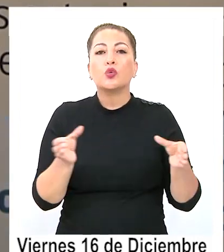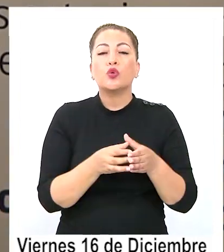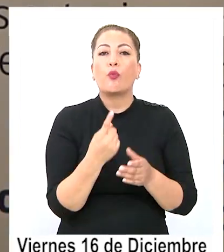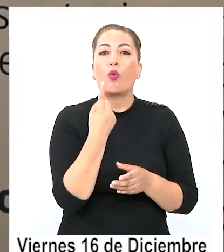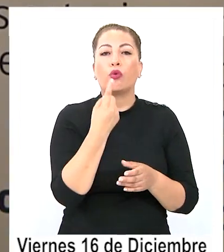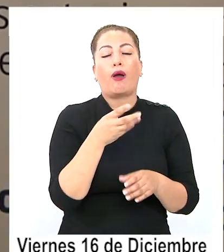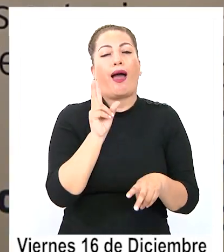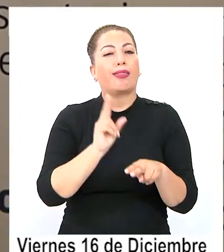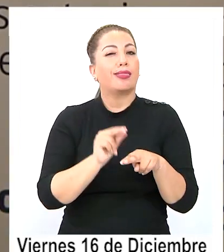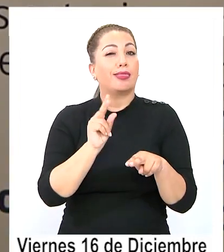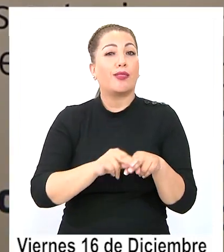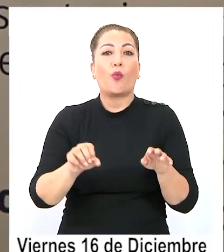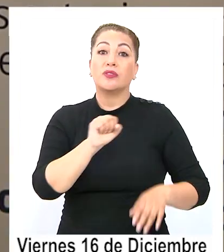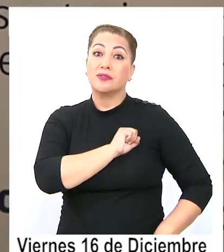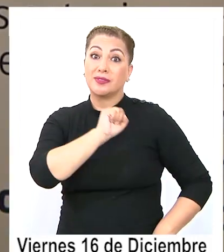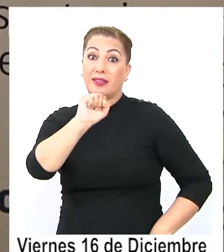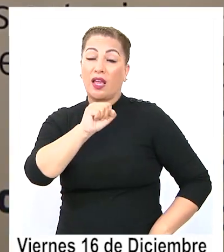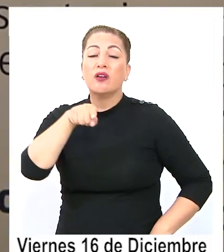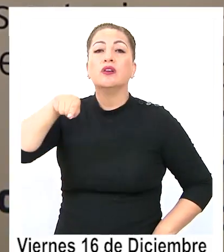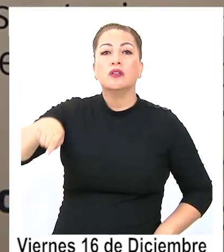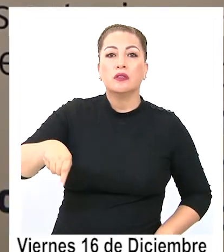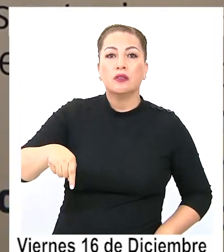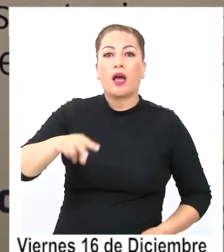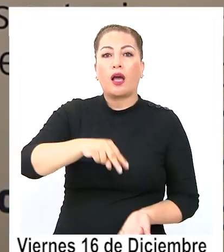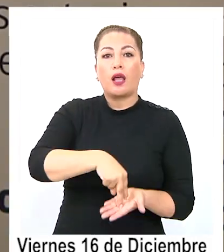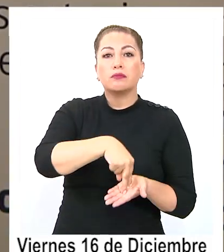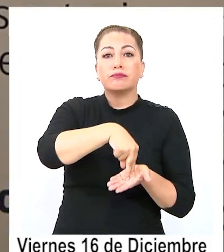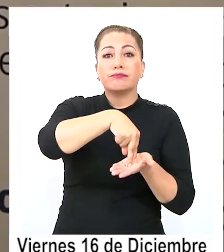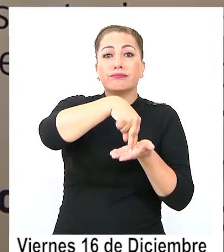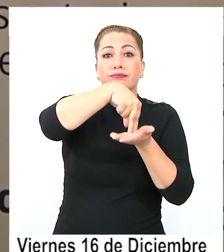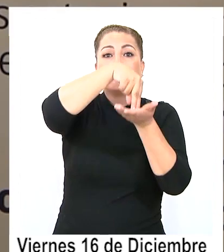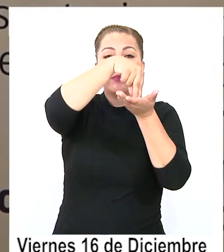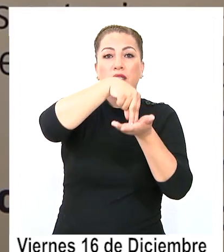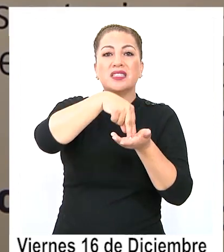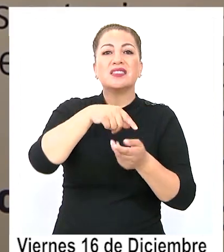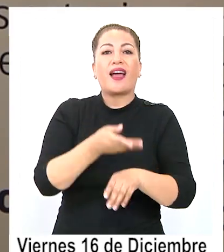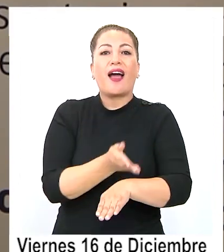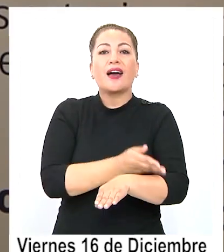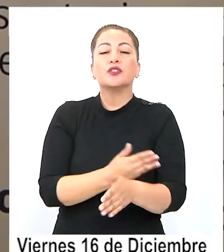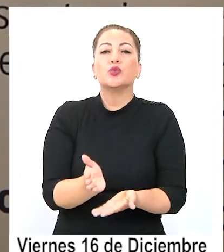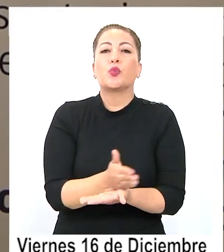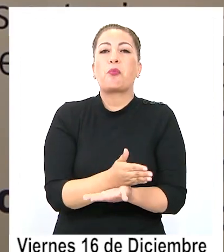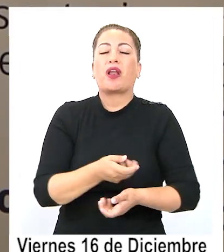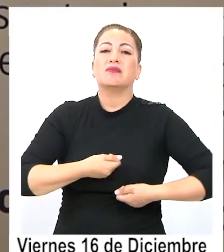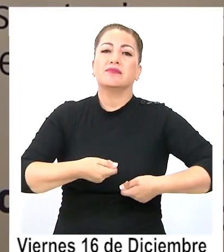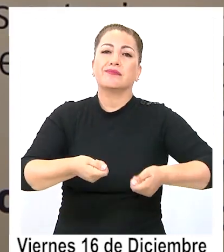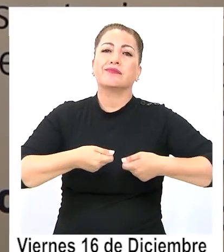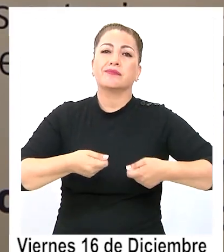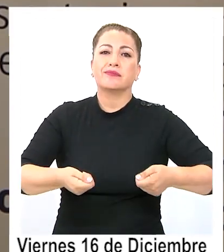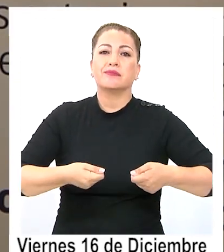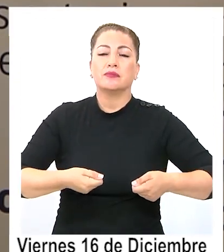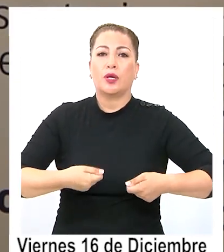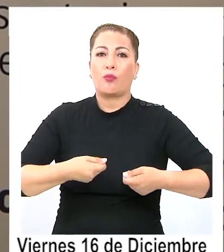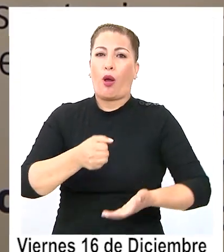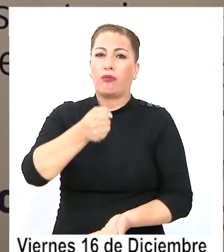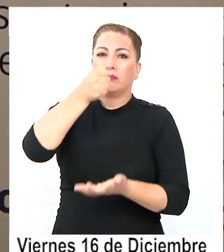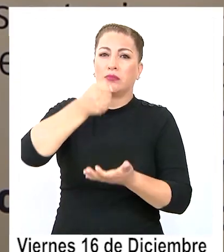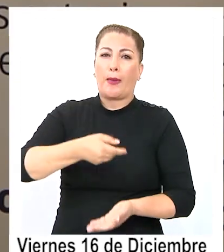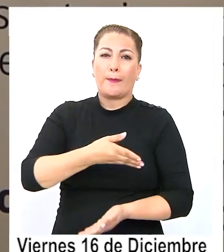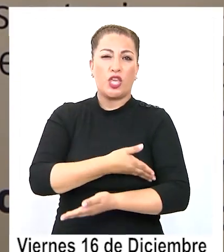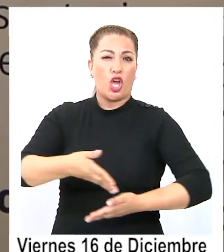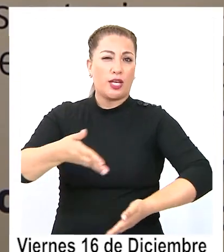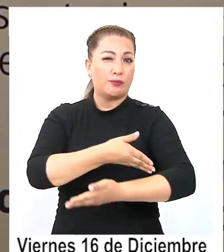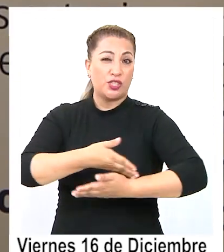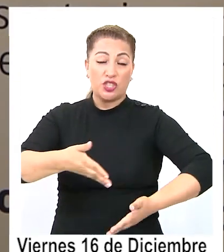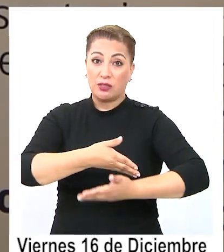la línea más antigua del metro en Santiago, tuviera ascensores, fue un plan de inversión de mucho dinero, de miles de